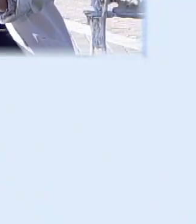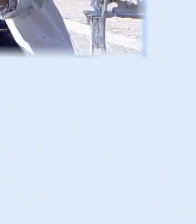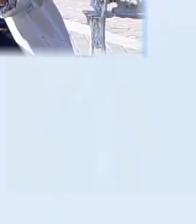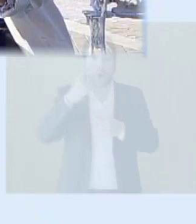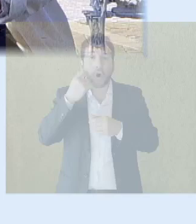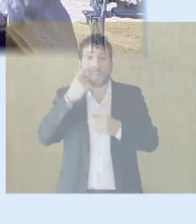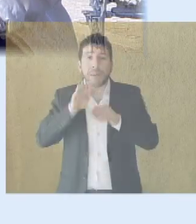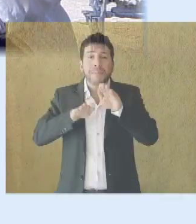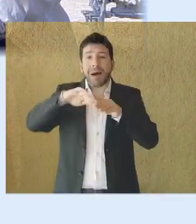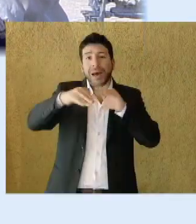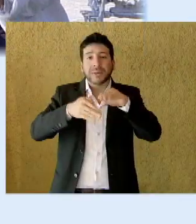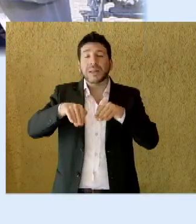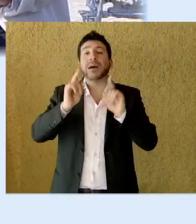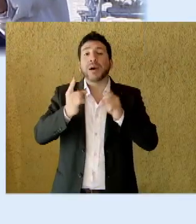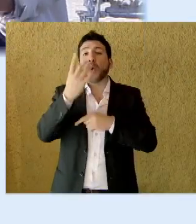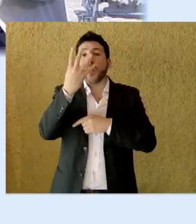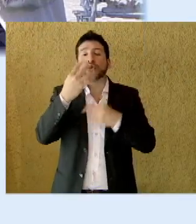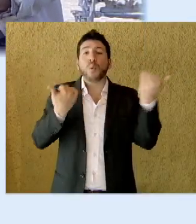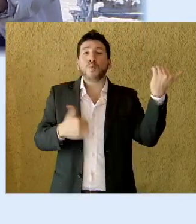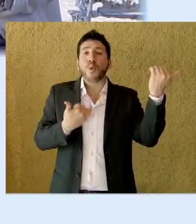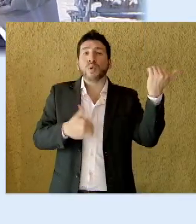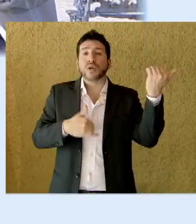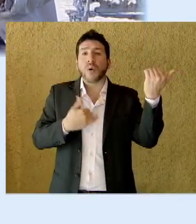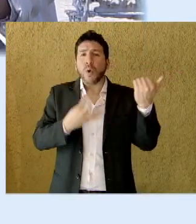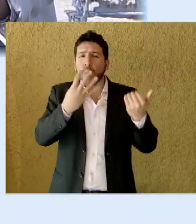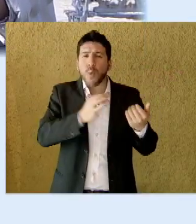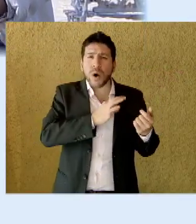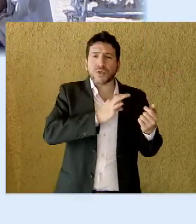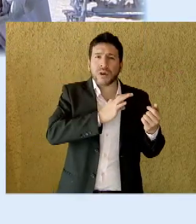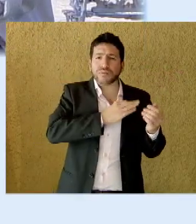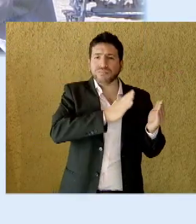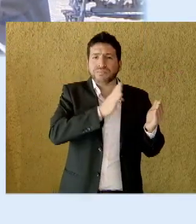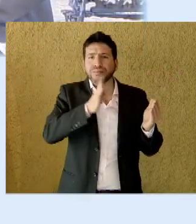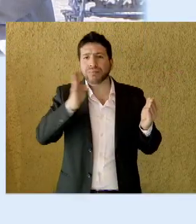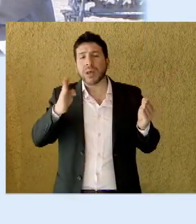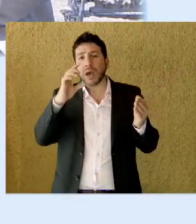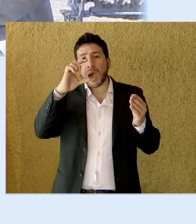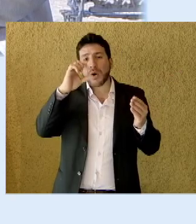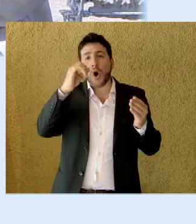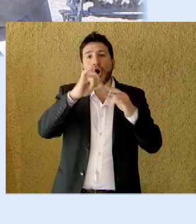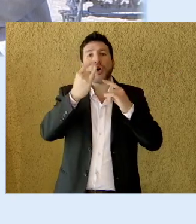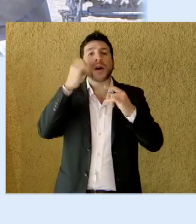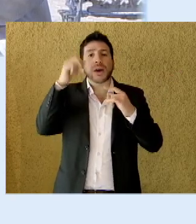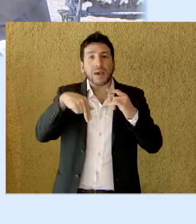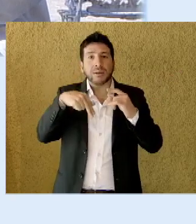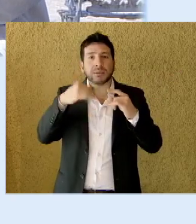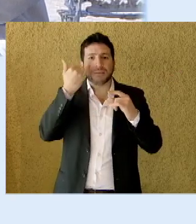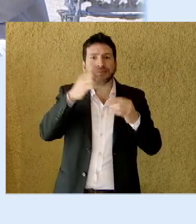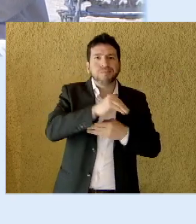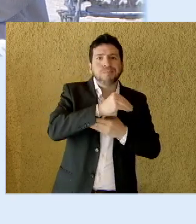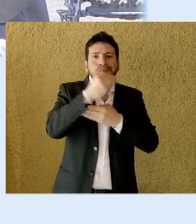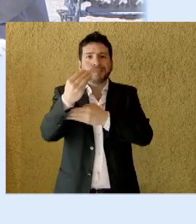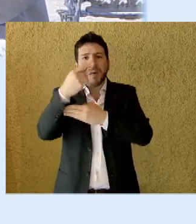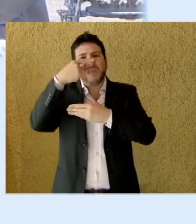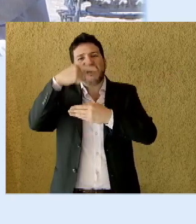y de 4 músicos, es que después de presentarse 4 años consecutivos, lograron justamente pasar esta final del